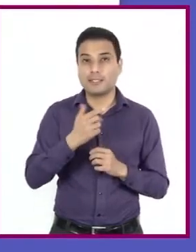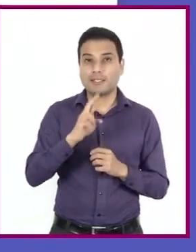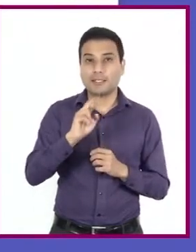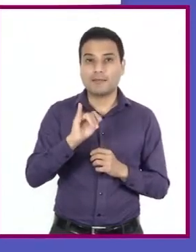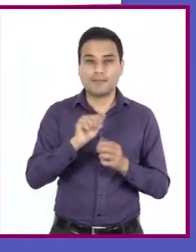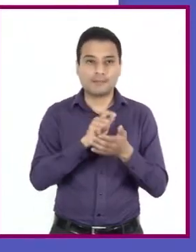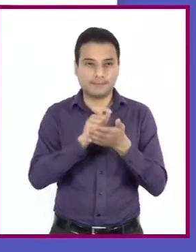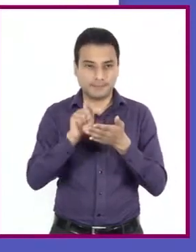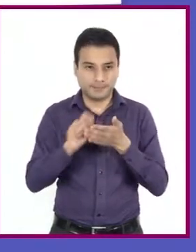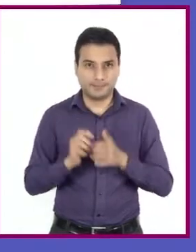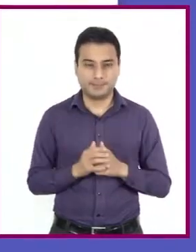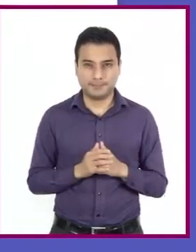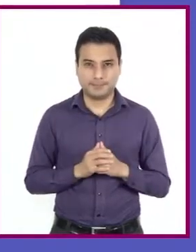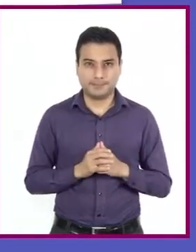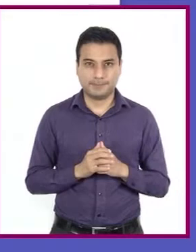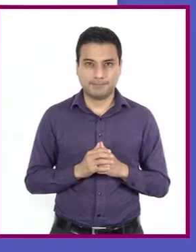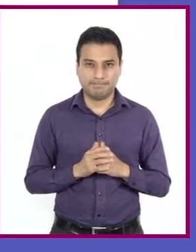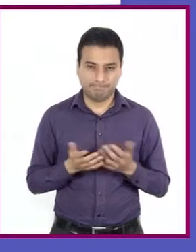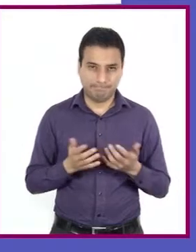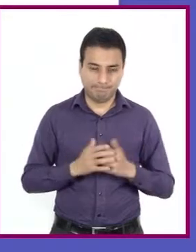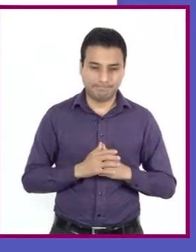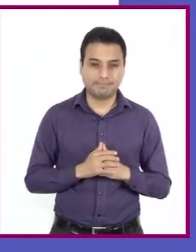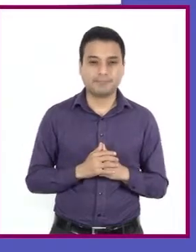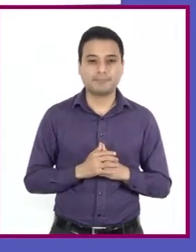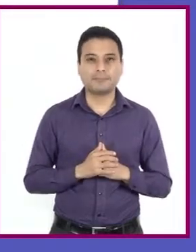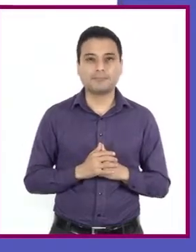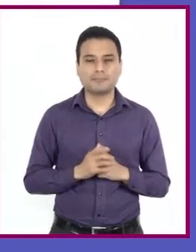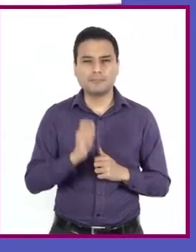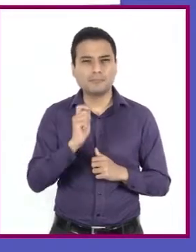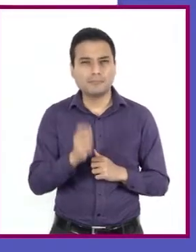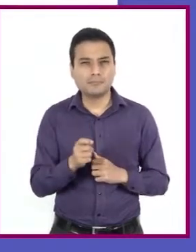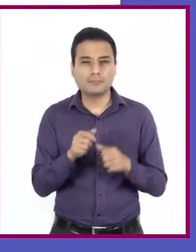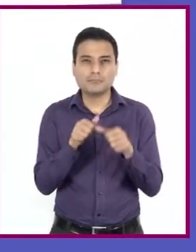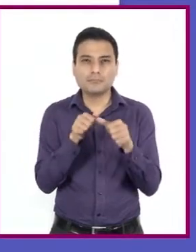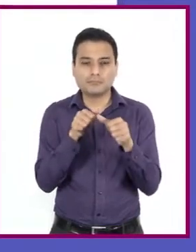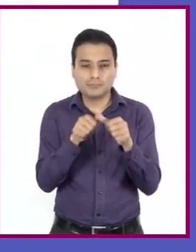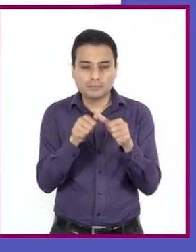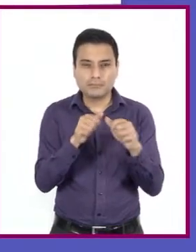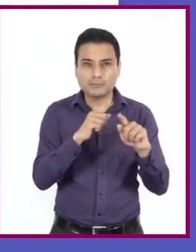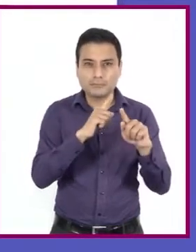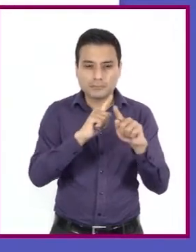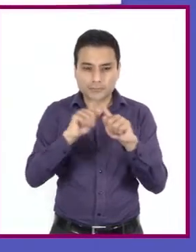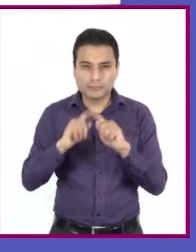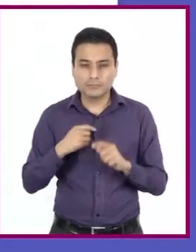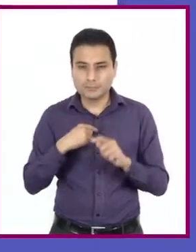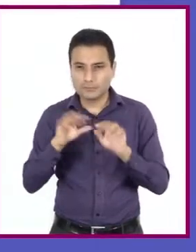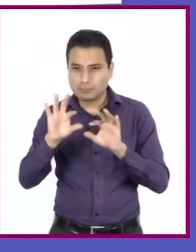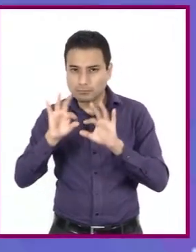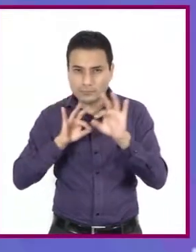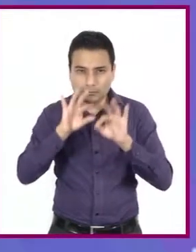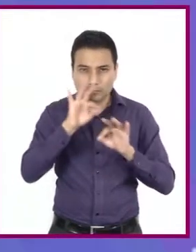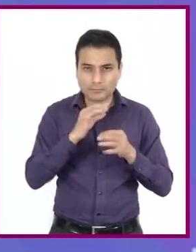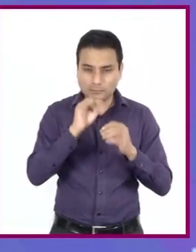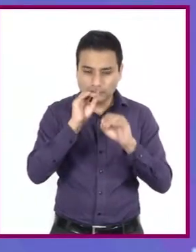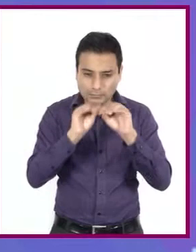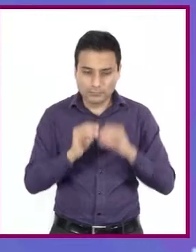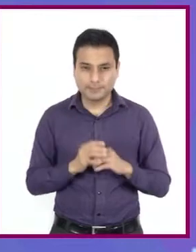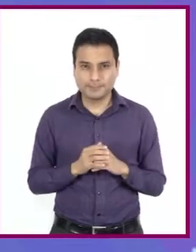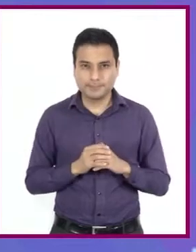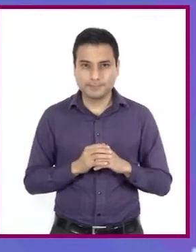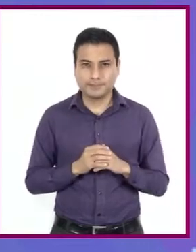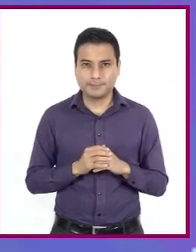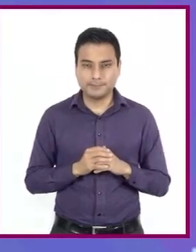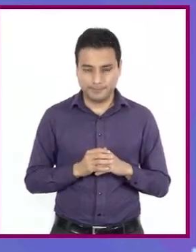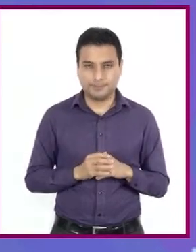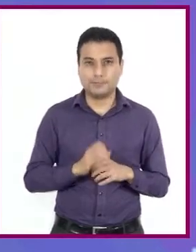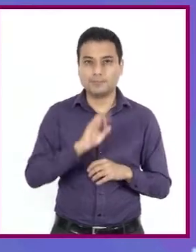Es la técnica de seleccionar fuentes de letra y organizar con armonía la distribución de los caracteres. Fuente tipográfica